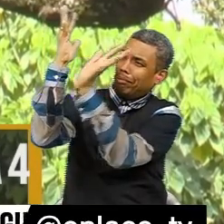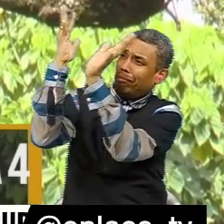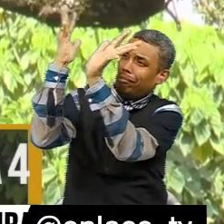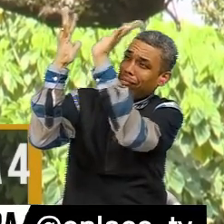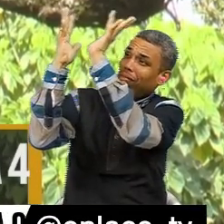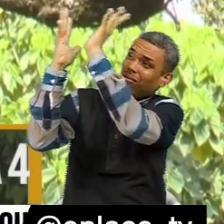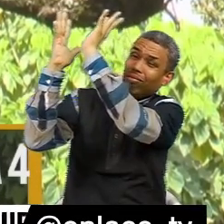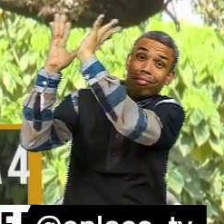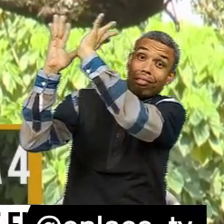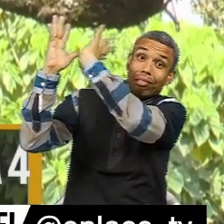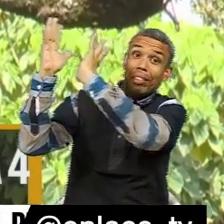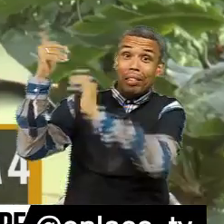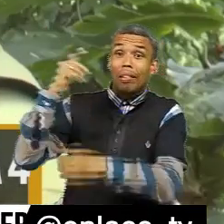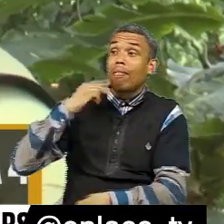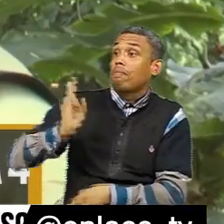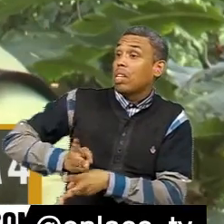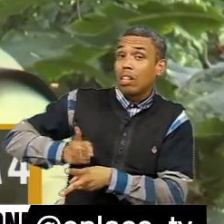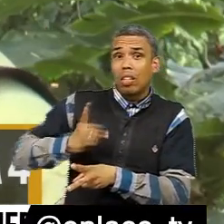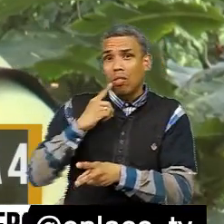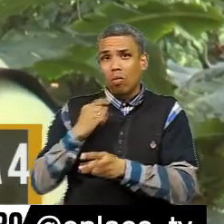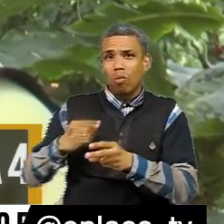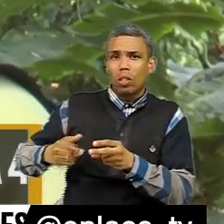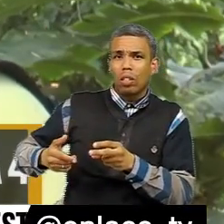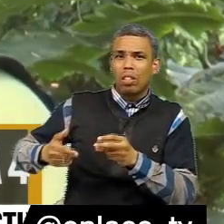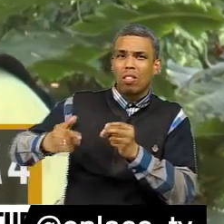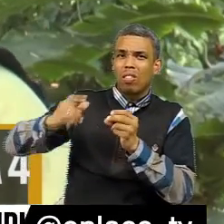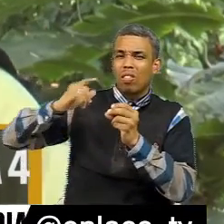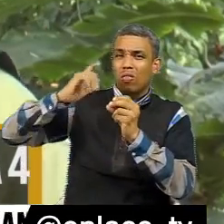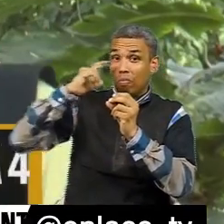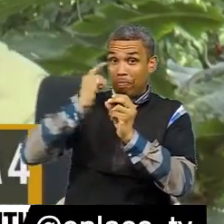para las mismas. Porque es que el árbol